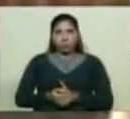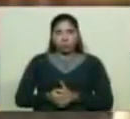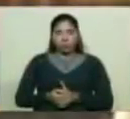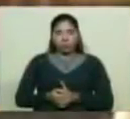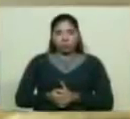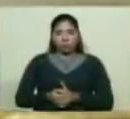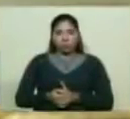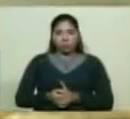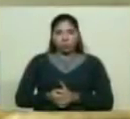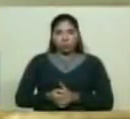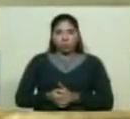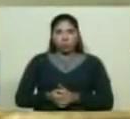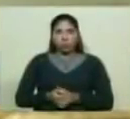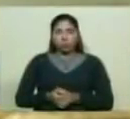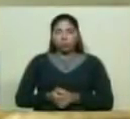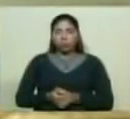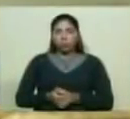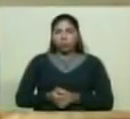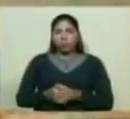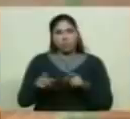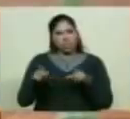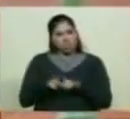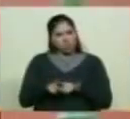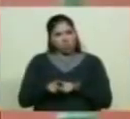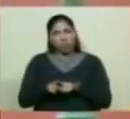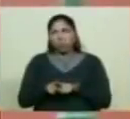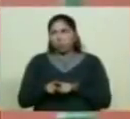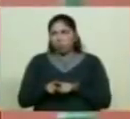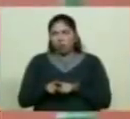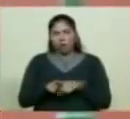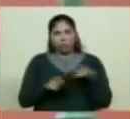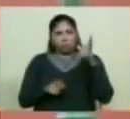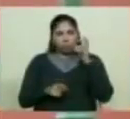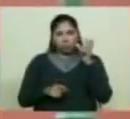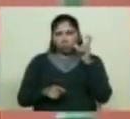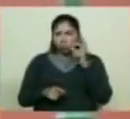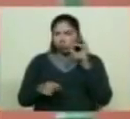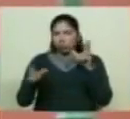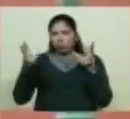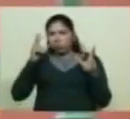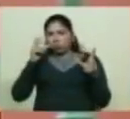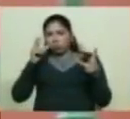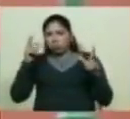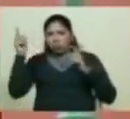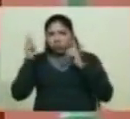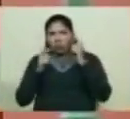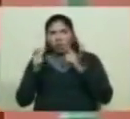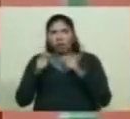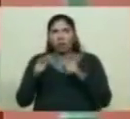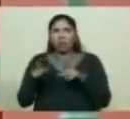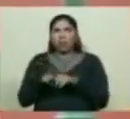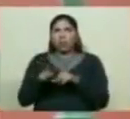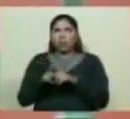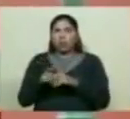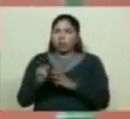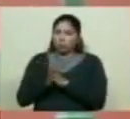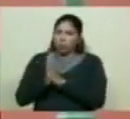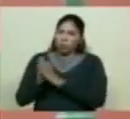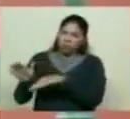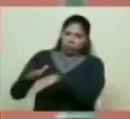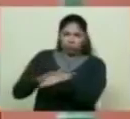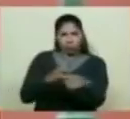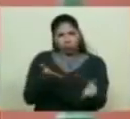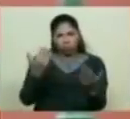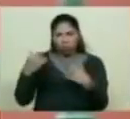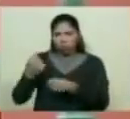es como ir a chaves implorando no por las comunas y por los campesinos y por los trabajadores y por los pobres de esta tierra